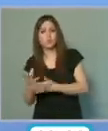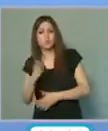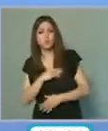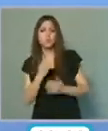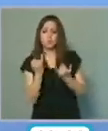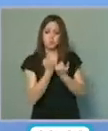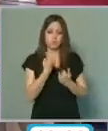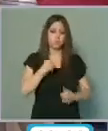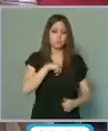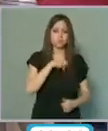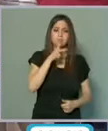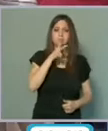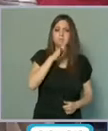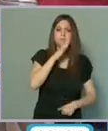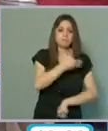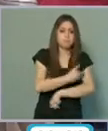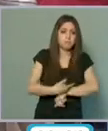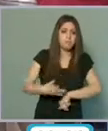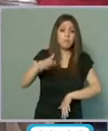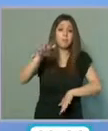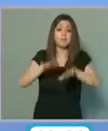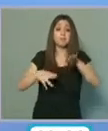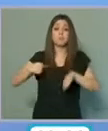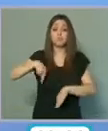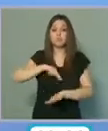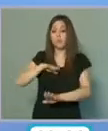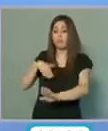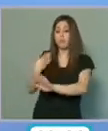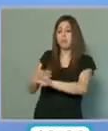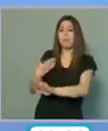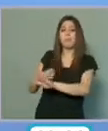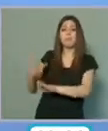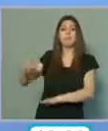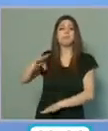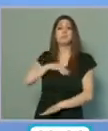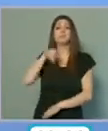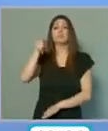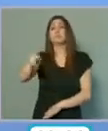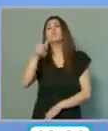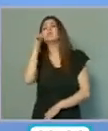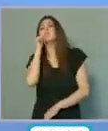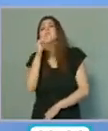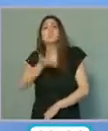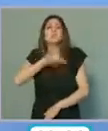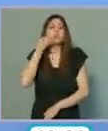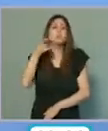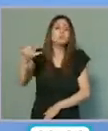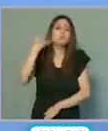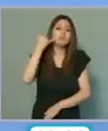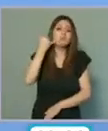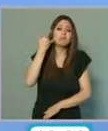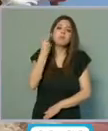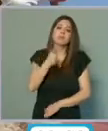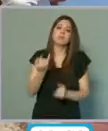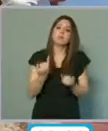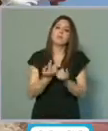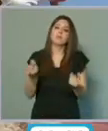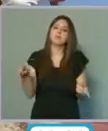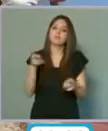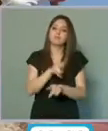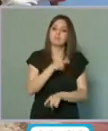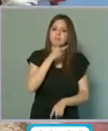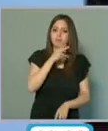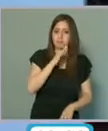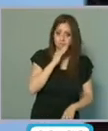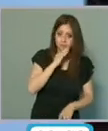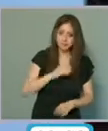padres de familia. Sí. Porque muchas veces juzgan a los hijos diciéndoles, es que te la pasas ahí en el teléfono, pero también los papás. Para que no haya